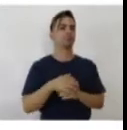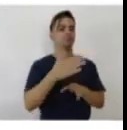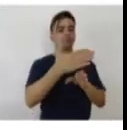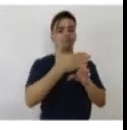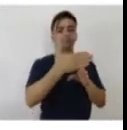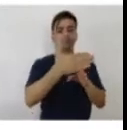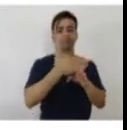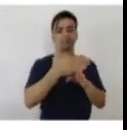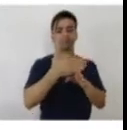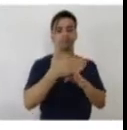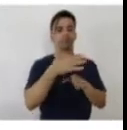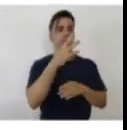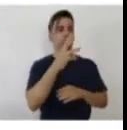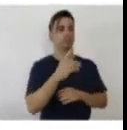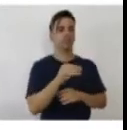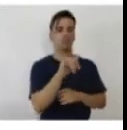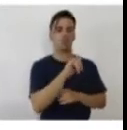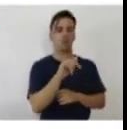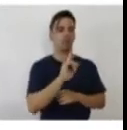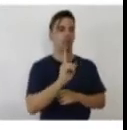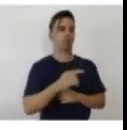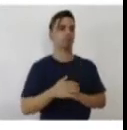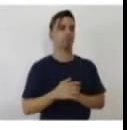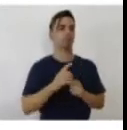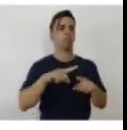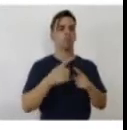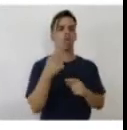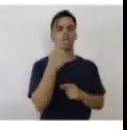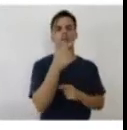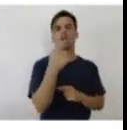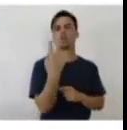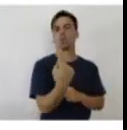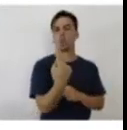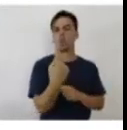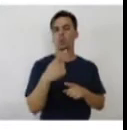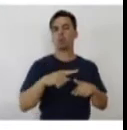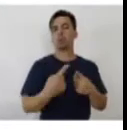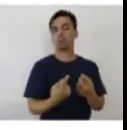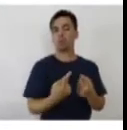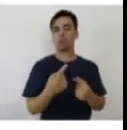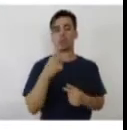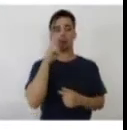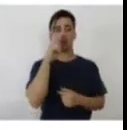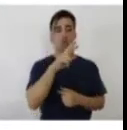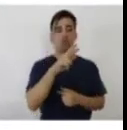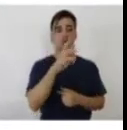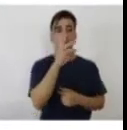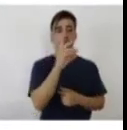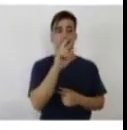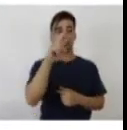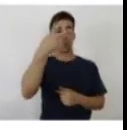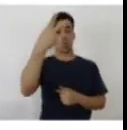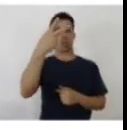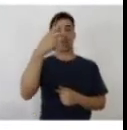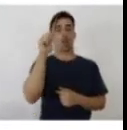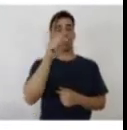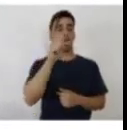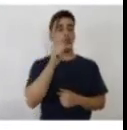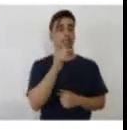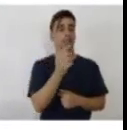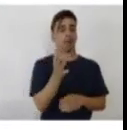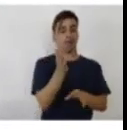de la desigualdad. ¿Por qué multiplicamos por menos 1? Porque el término que tiene la variable al cuadrado tiene